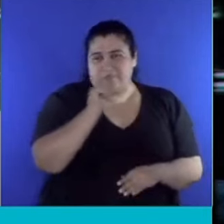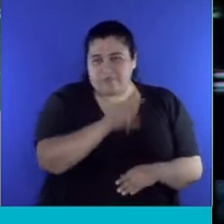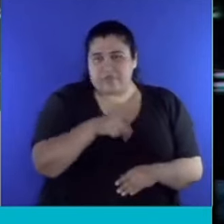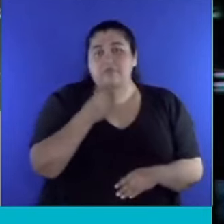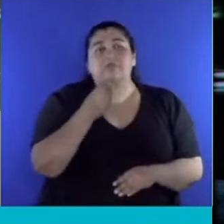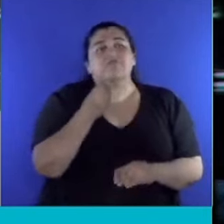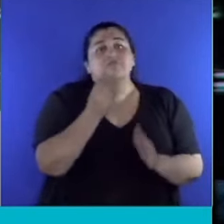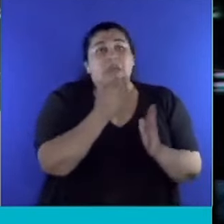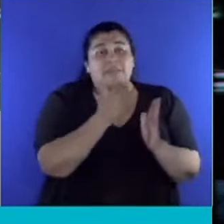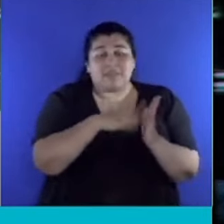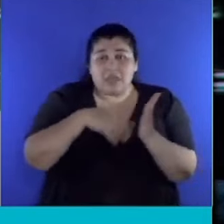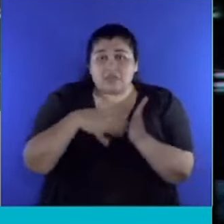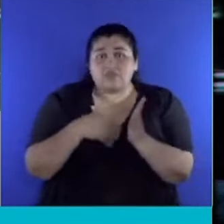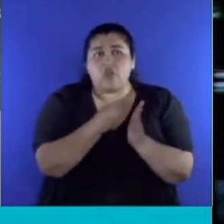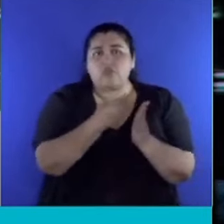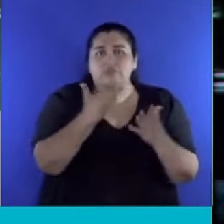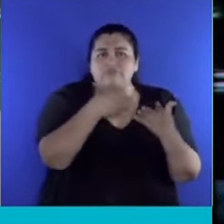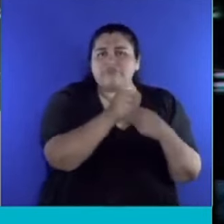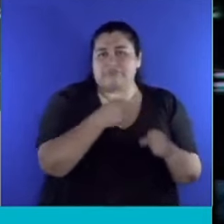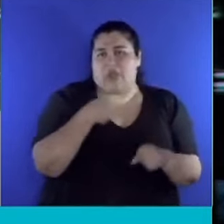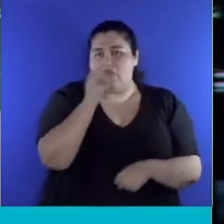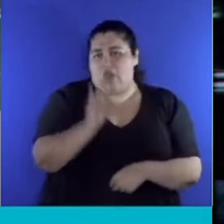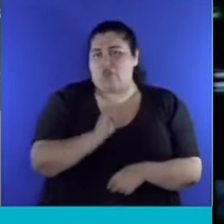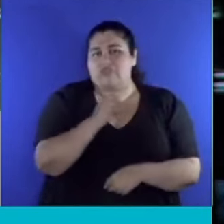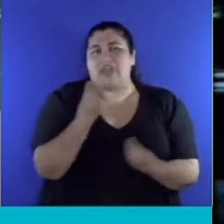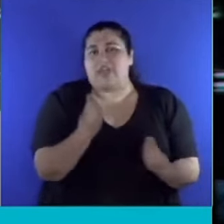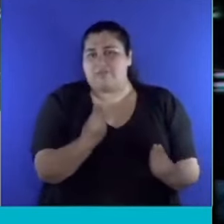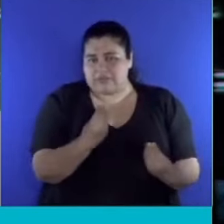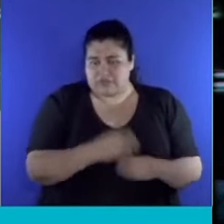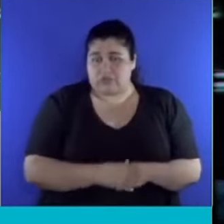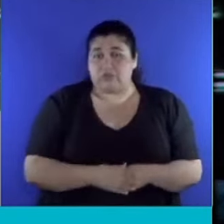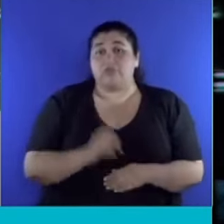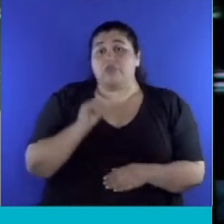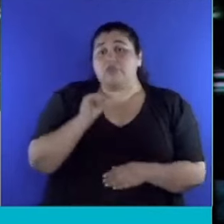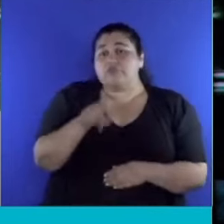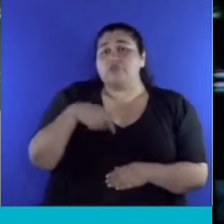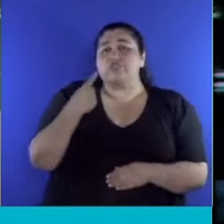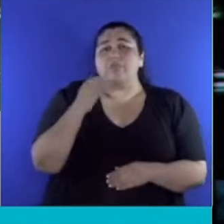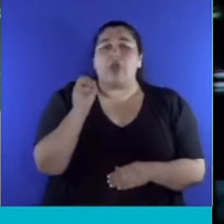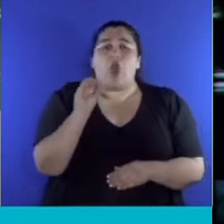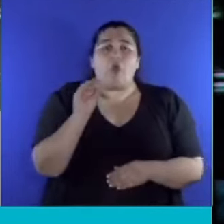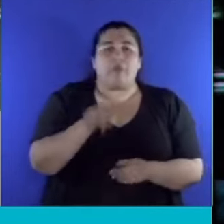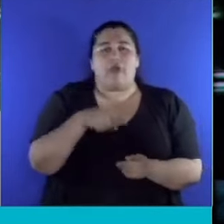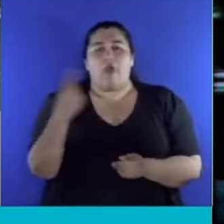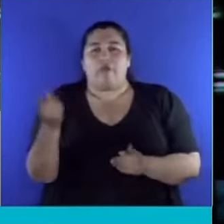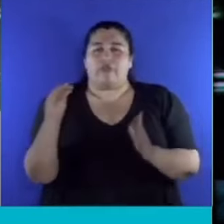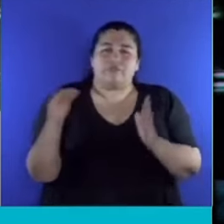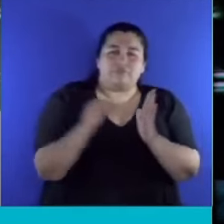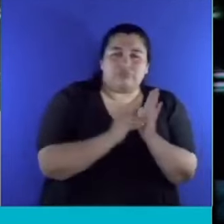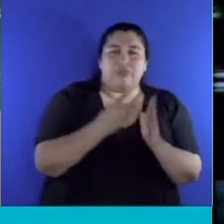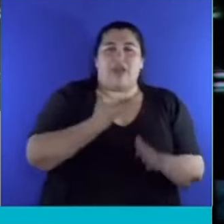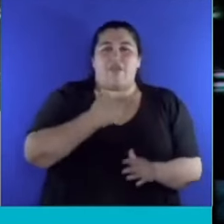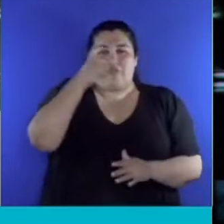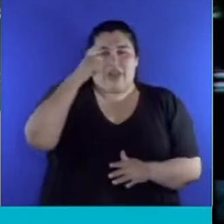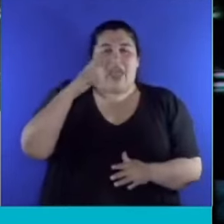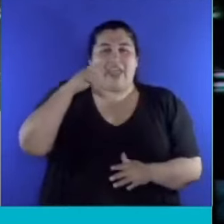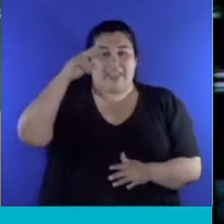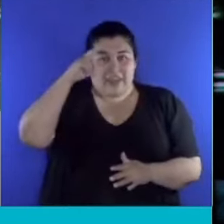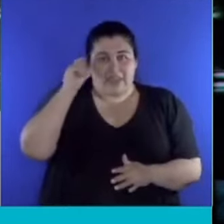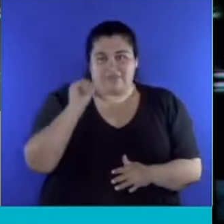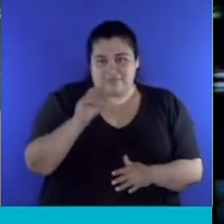sucedió con ellos y como decía también Rodolfo usaba el seudónimo de Norberto Pedro freire Norberto